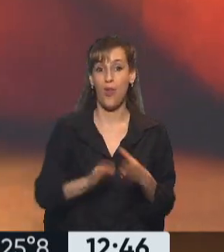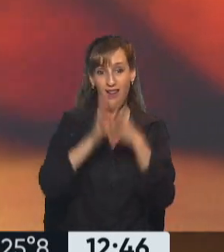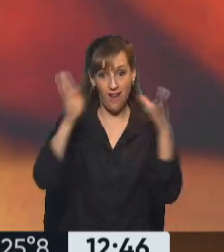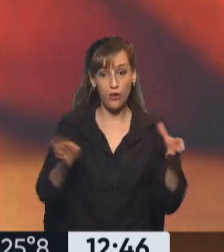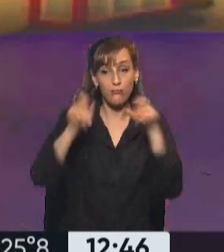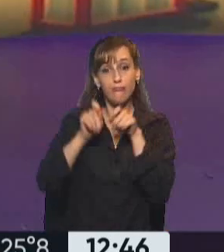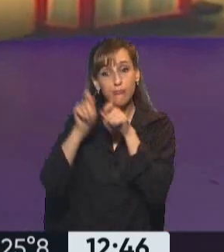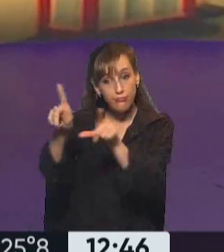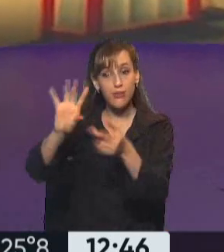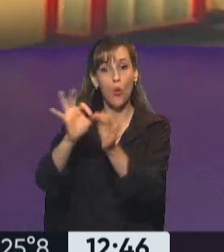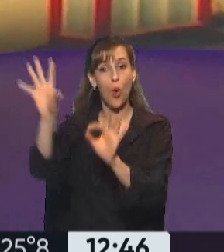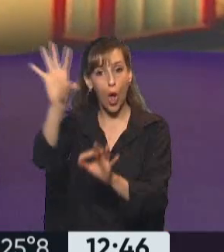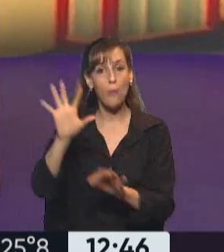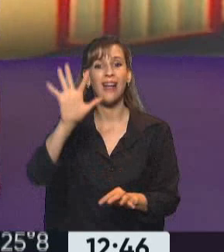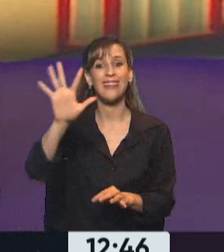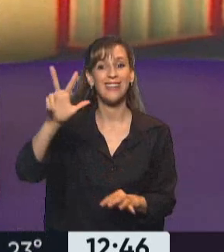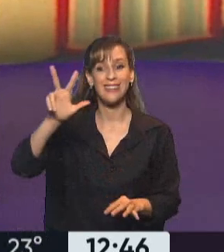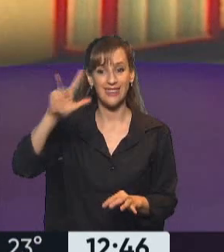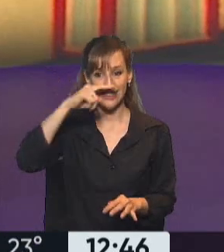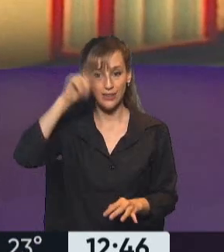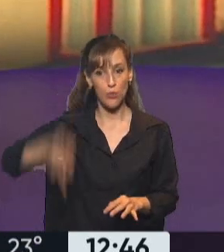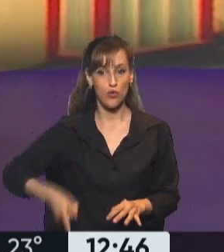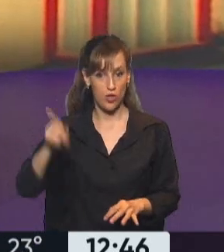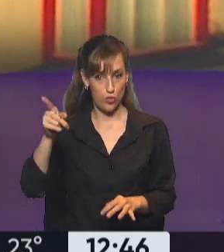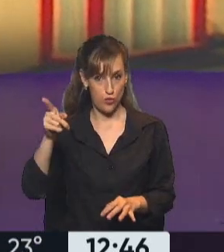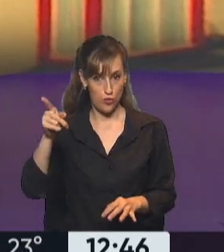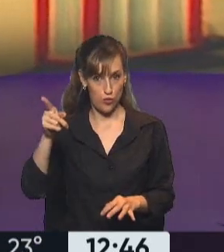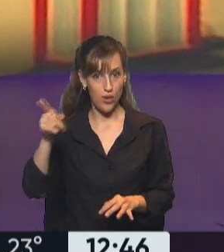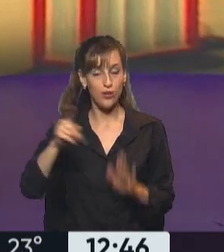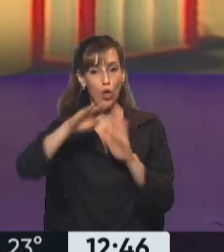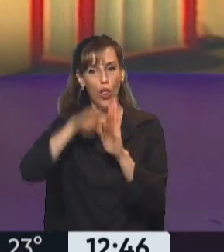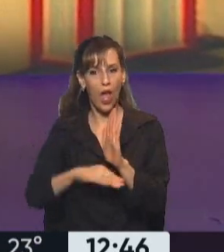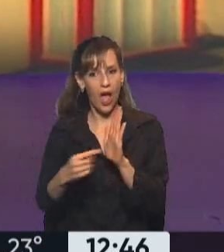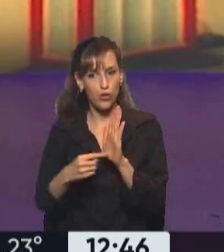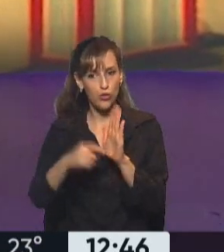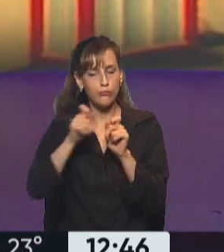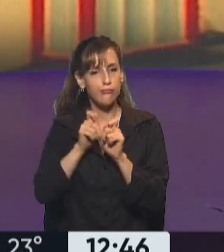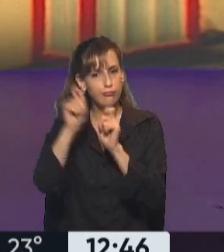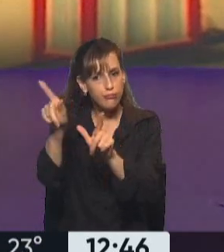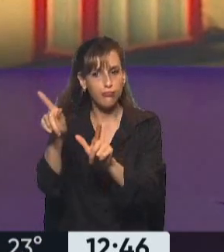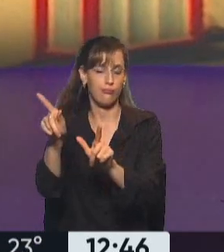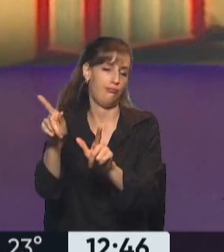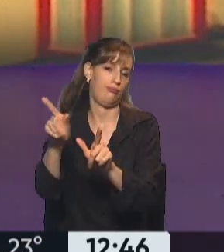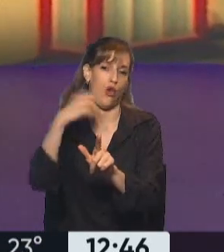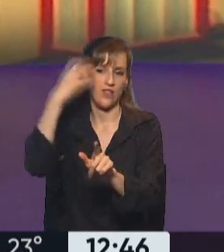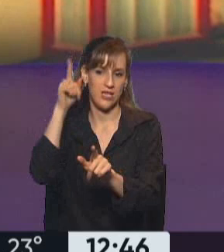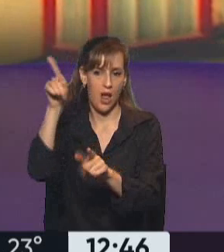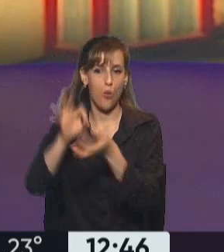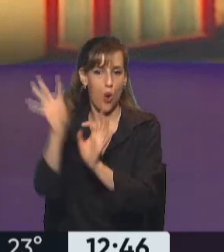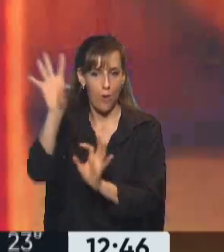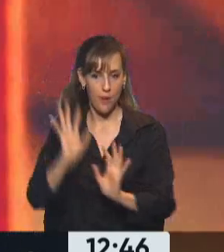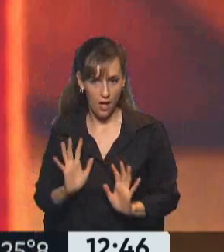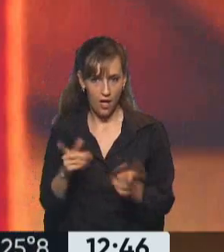del 37%, estos son datos de la OCDE, o sea, ni siquiera son datos hechos acá en Argentina, y el 21% es en